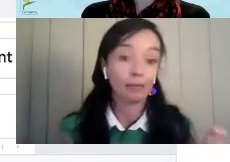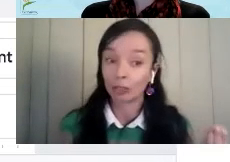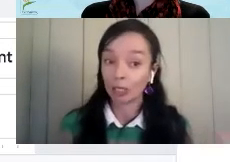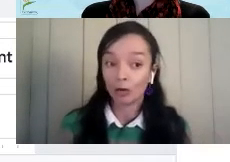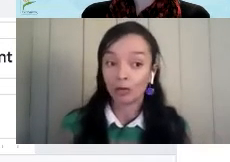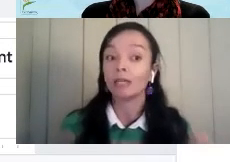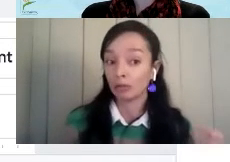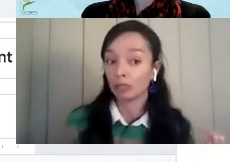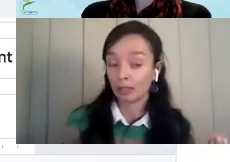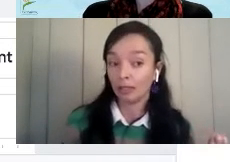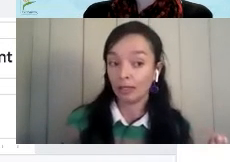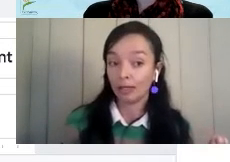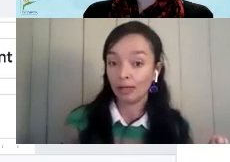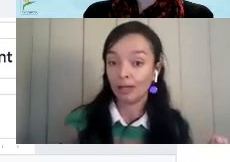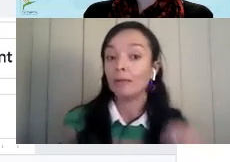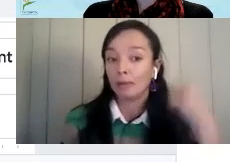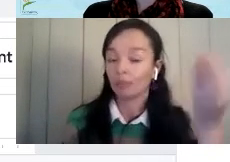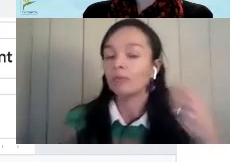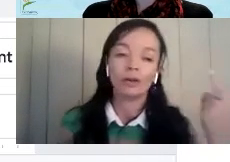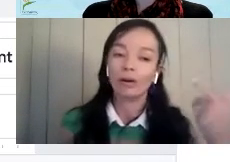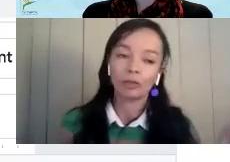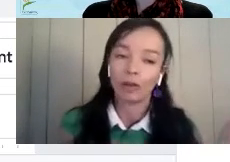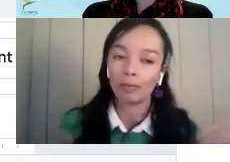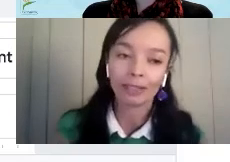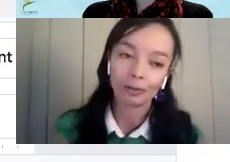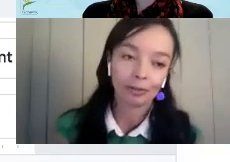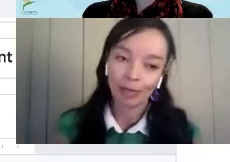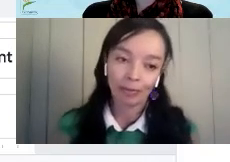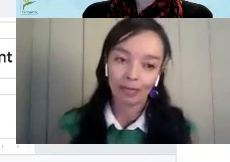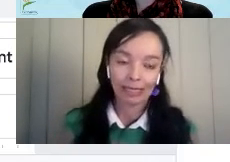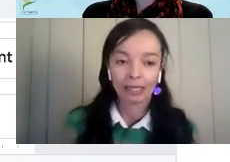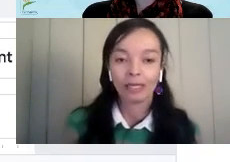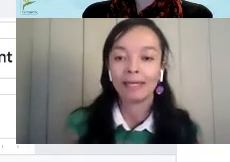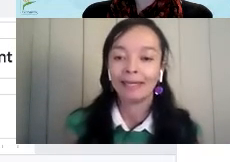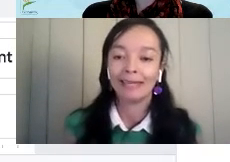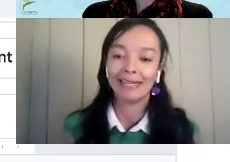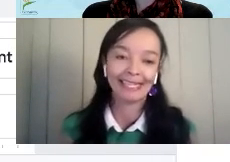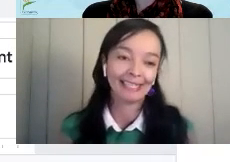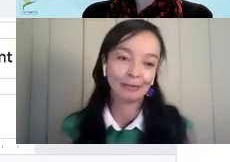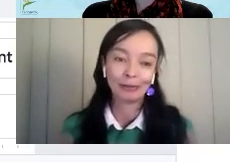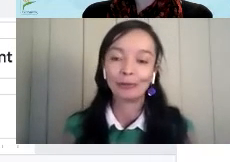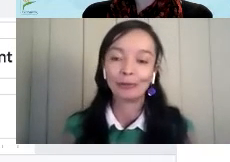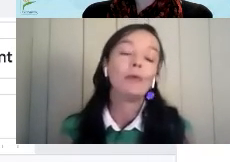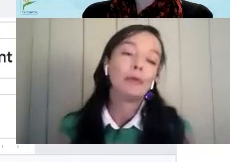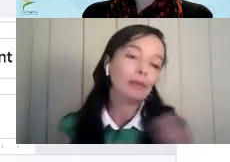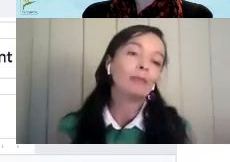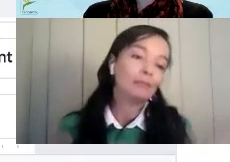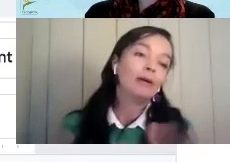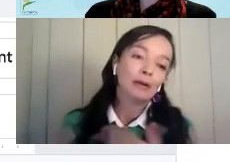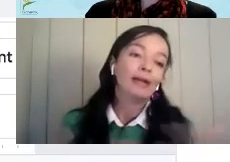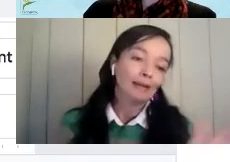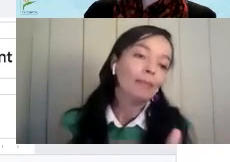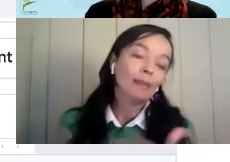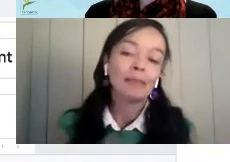le dijimos que no, dijimos que sí, pero eventualmente ellos van a aprender que es un truco. Pero